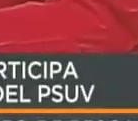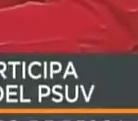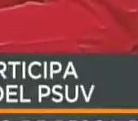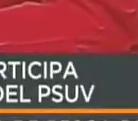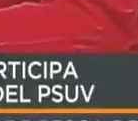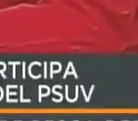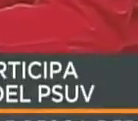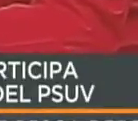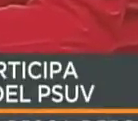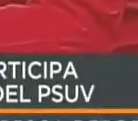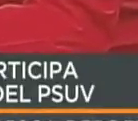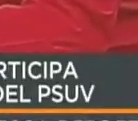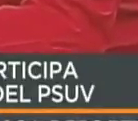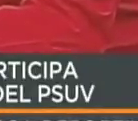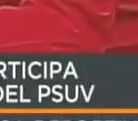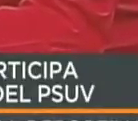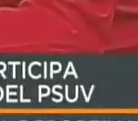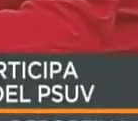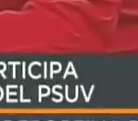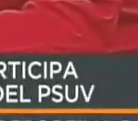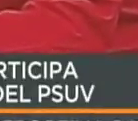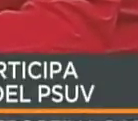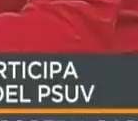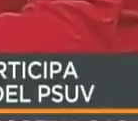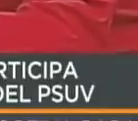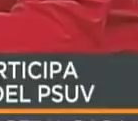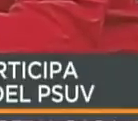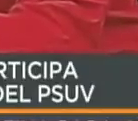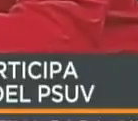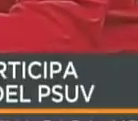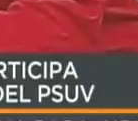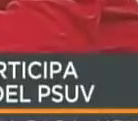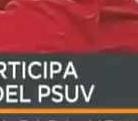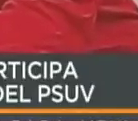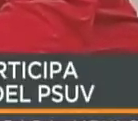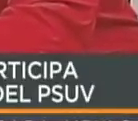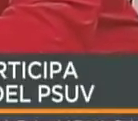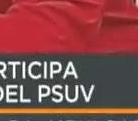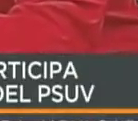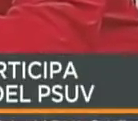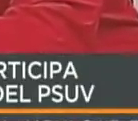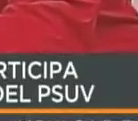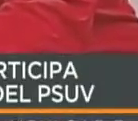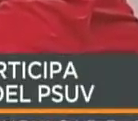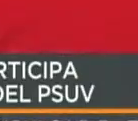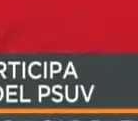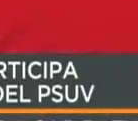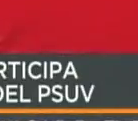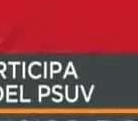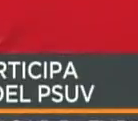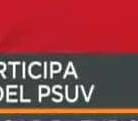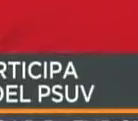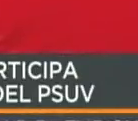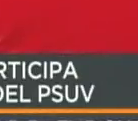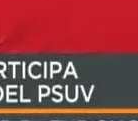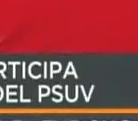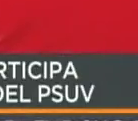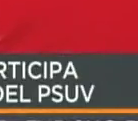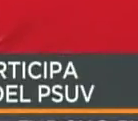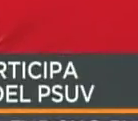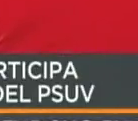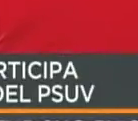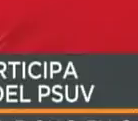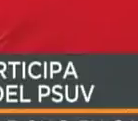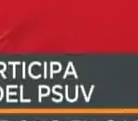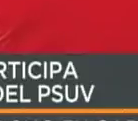estabilidad económica en el país, de la convivencia pacífica, de la lealtad. El primer vicepresidente del PSUV,